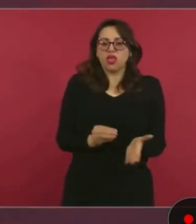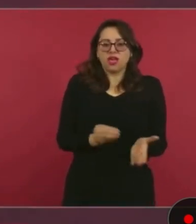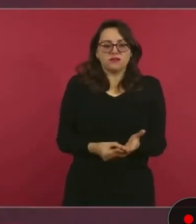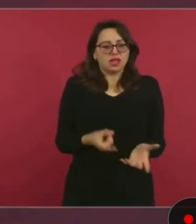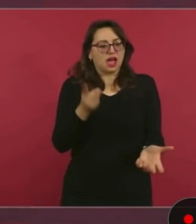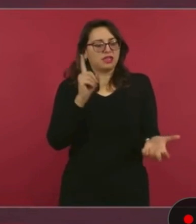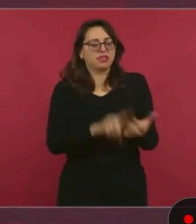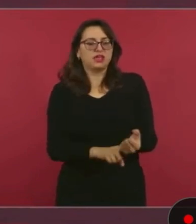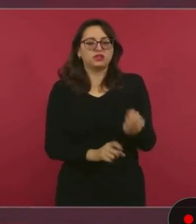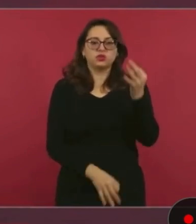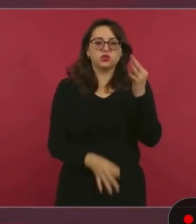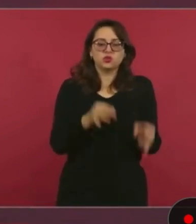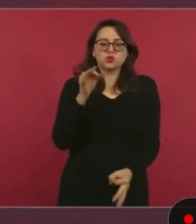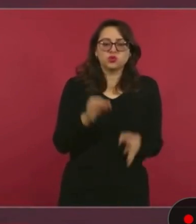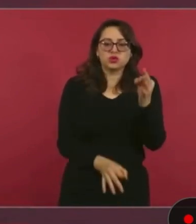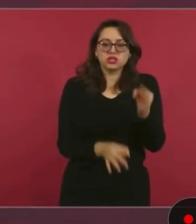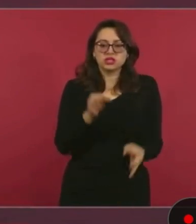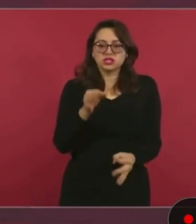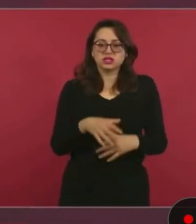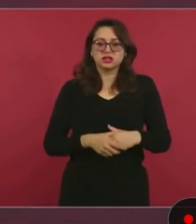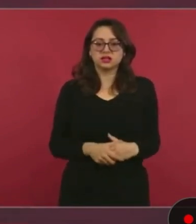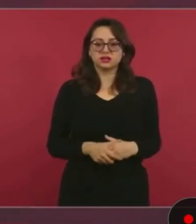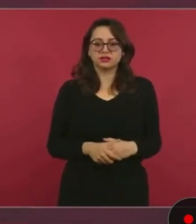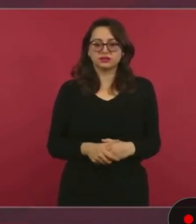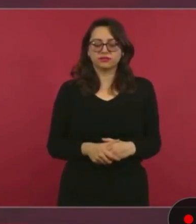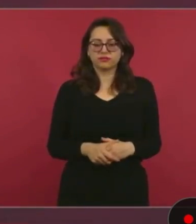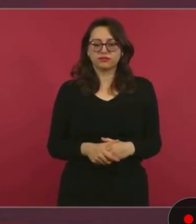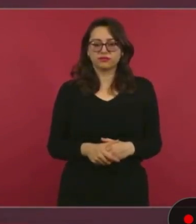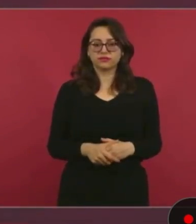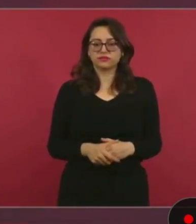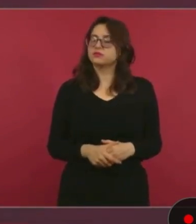el brazo derecho de la presidenta